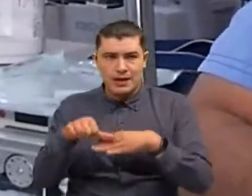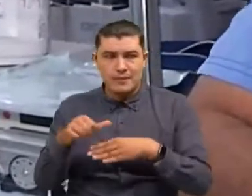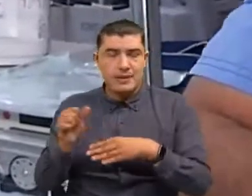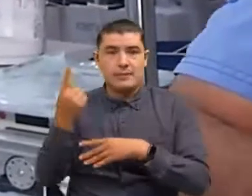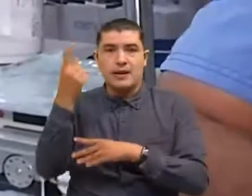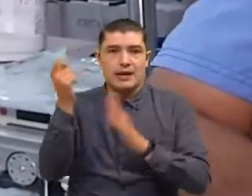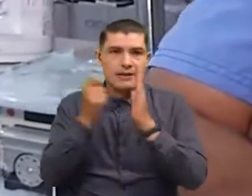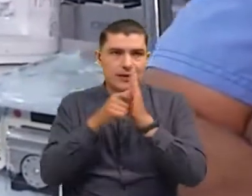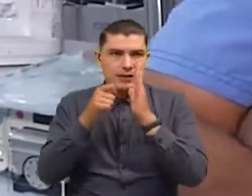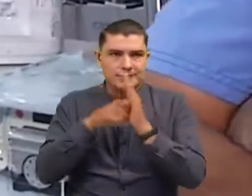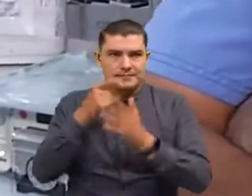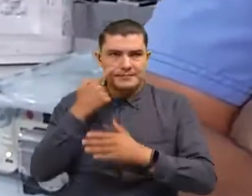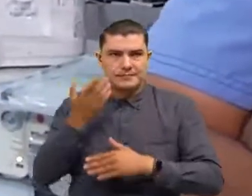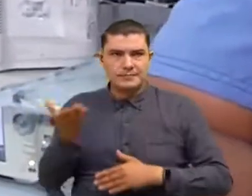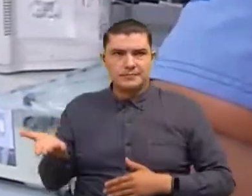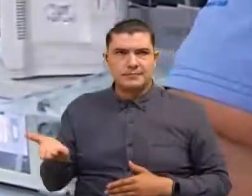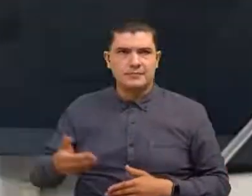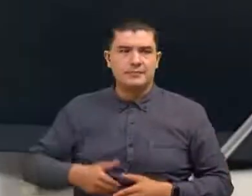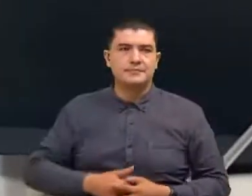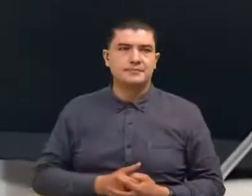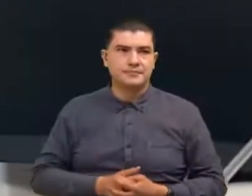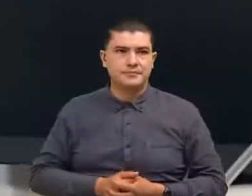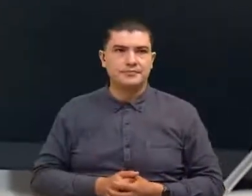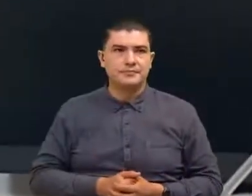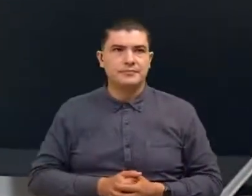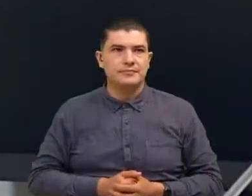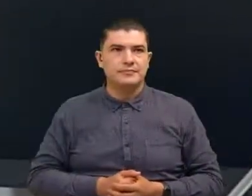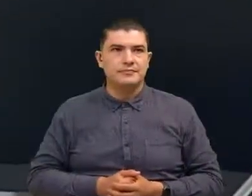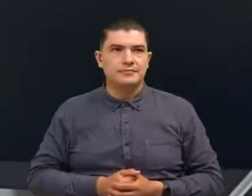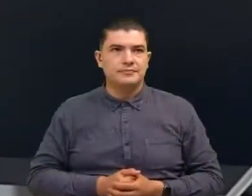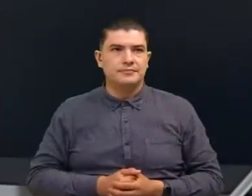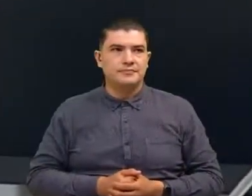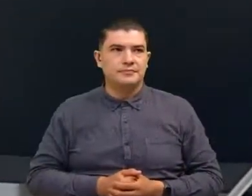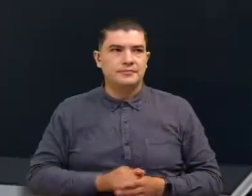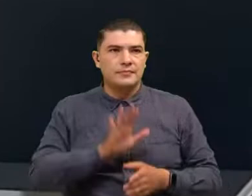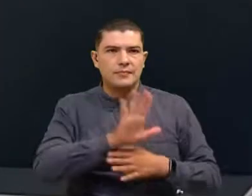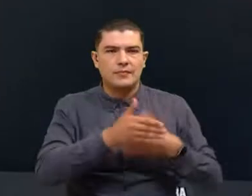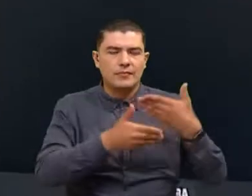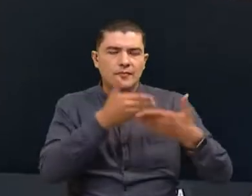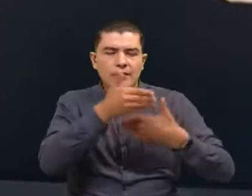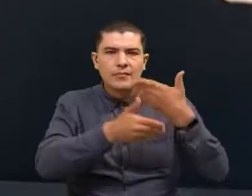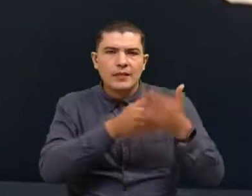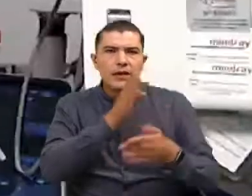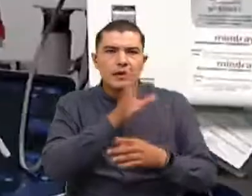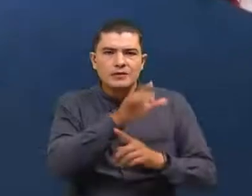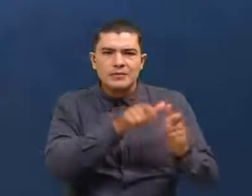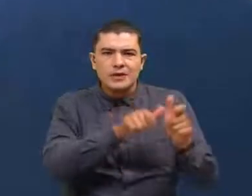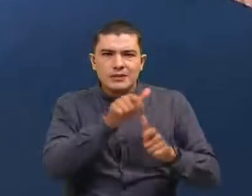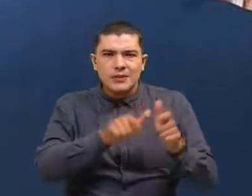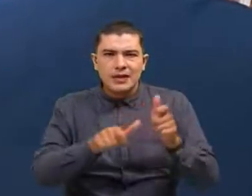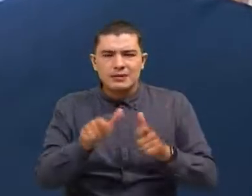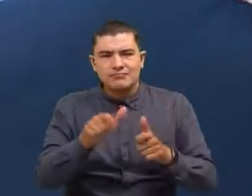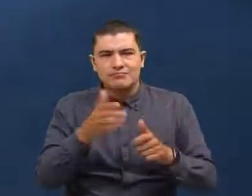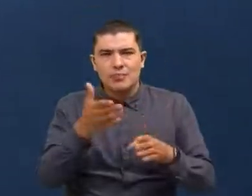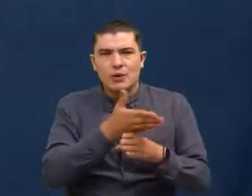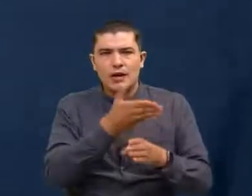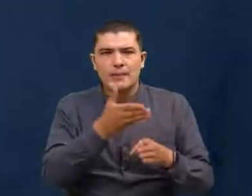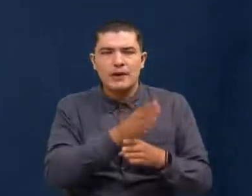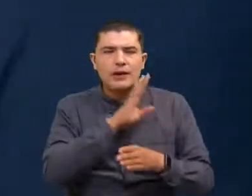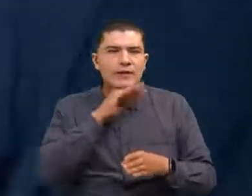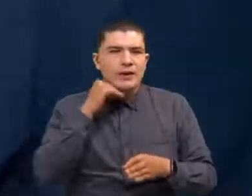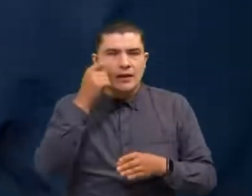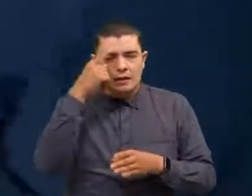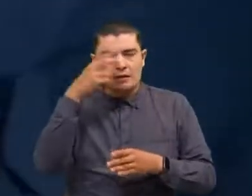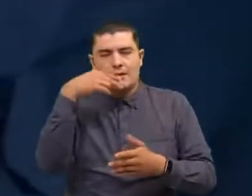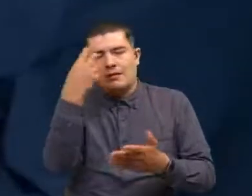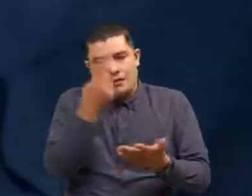del el procedimiento de cardioneuroablación, que es un procedimiento para pacientes que sufren del síndrome de desmayo.